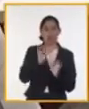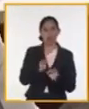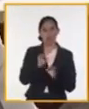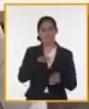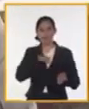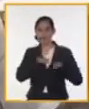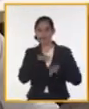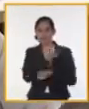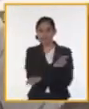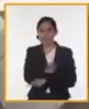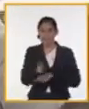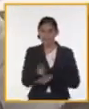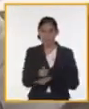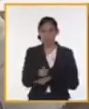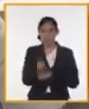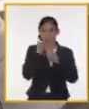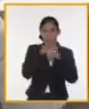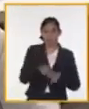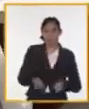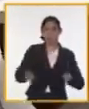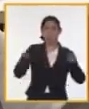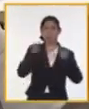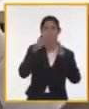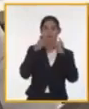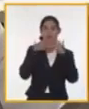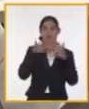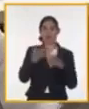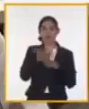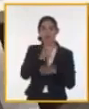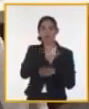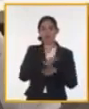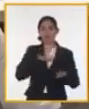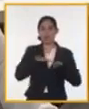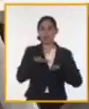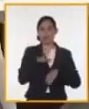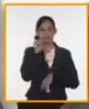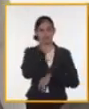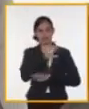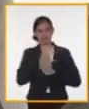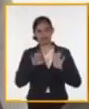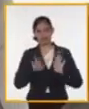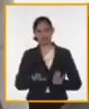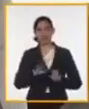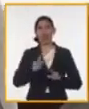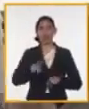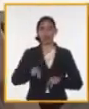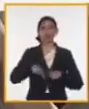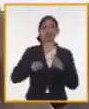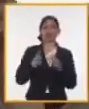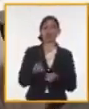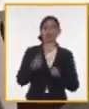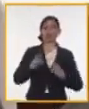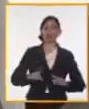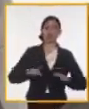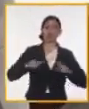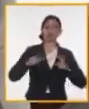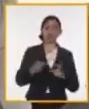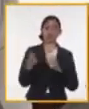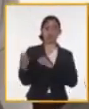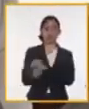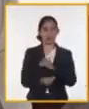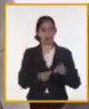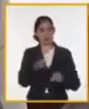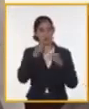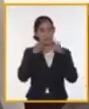campo. Esta era una carrera que se había dejado ya de preparar docentes en este campo, y vamos a comenzar ya a trabajar en la reapertura de